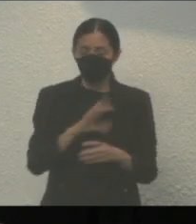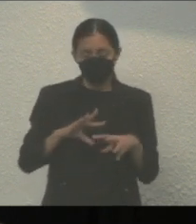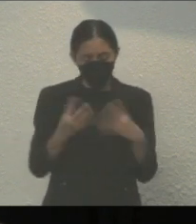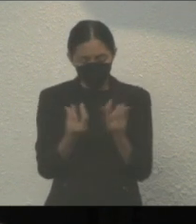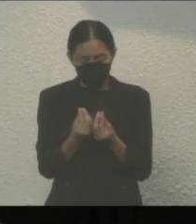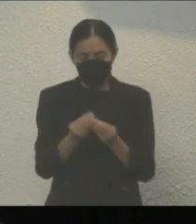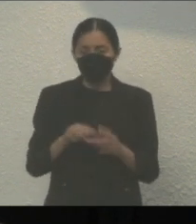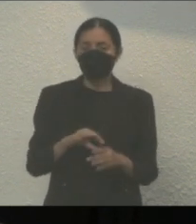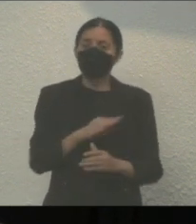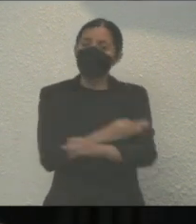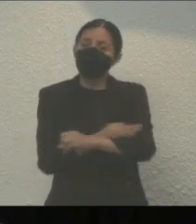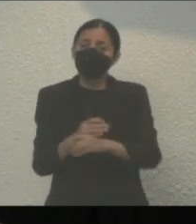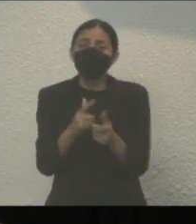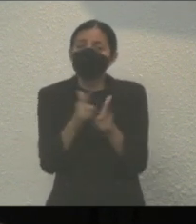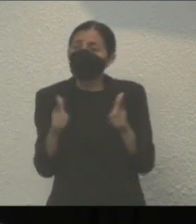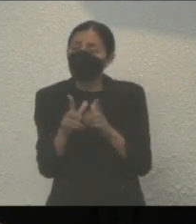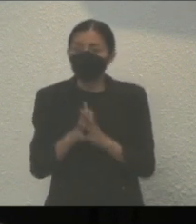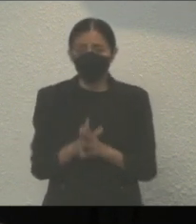esta gran familia.